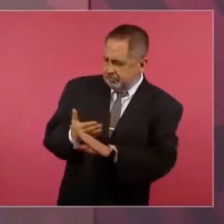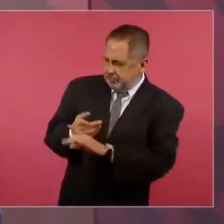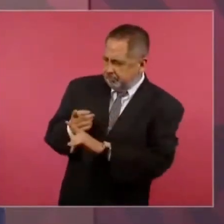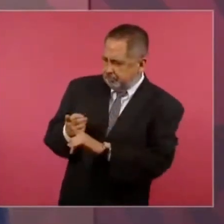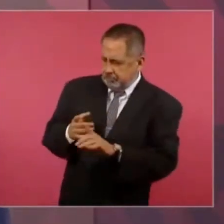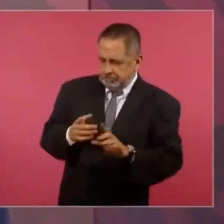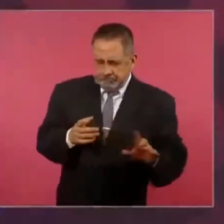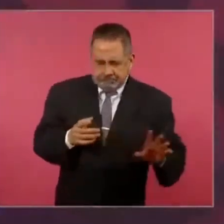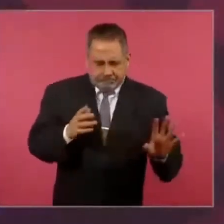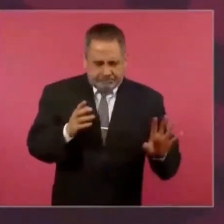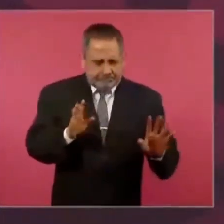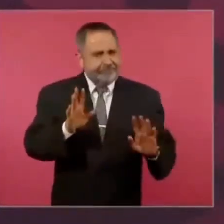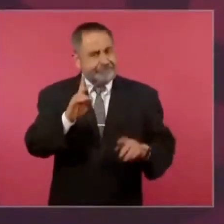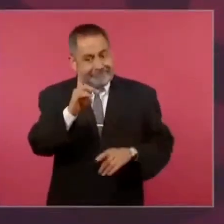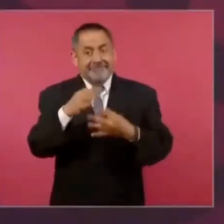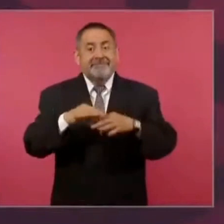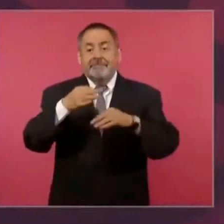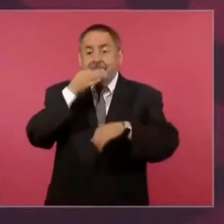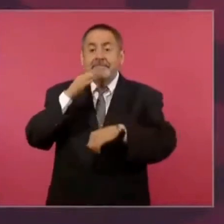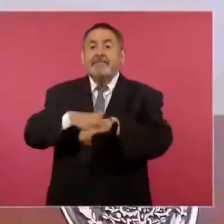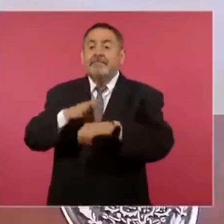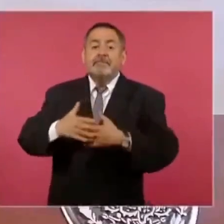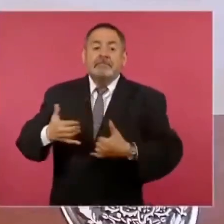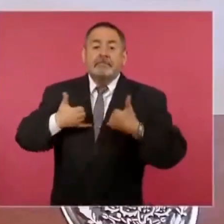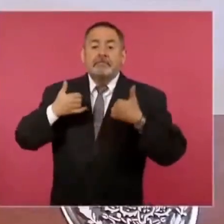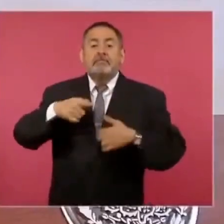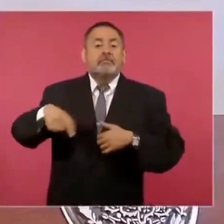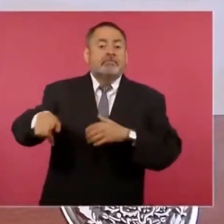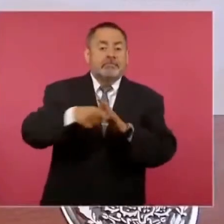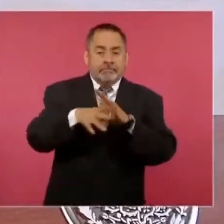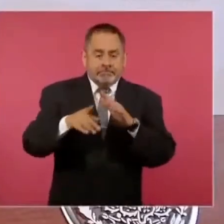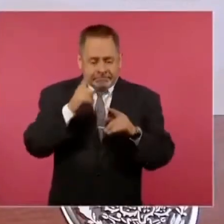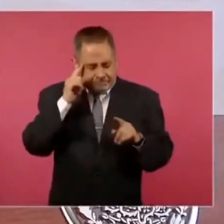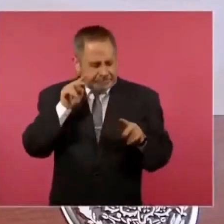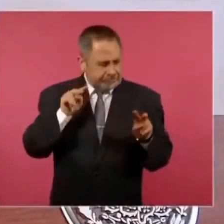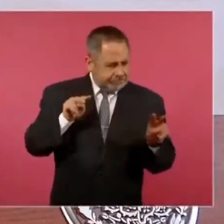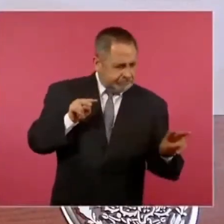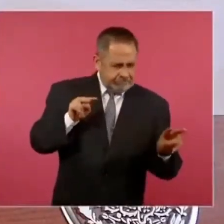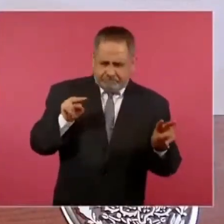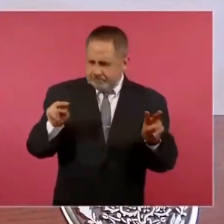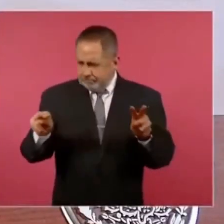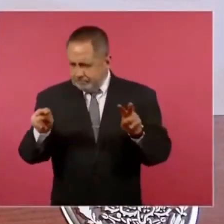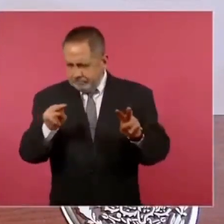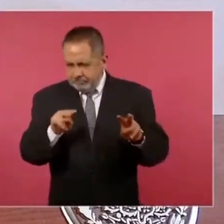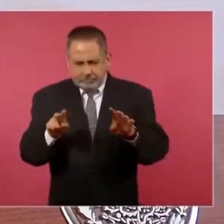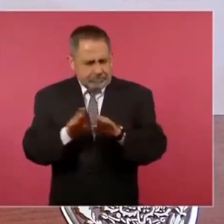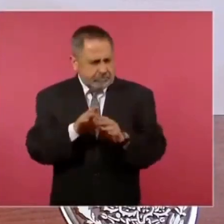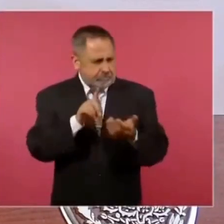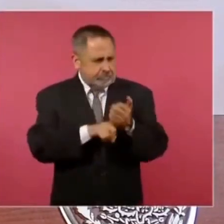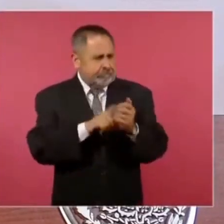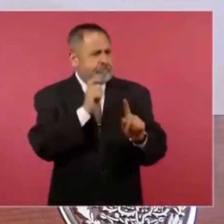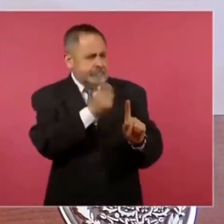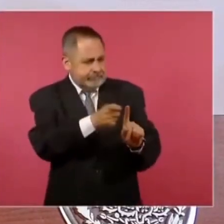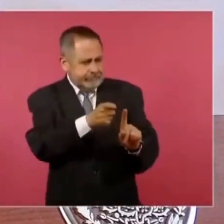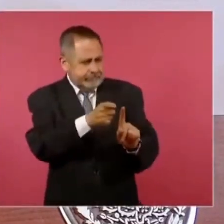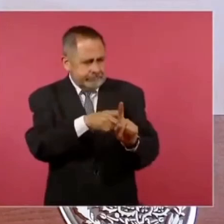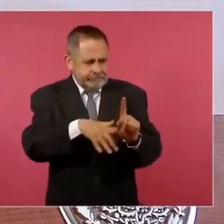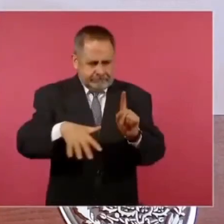esa es otra para los muchachos del periodismo, no debe haber texto sin contexto,